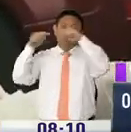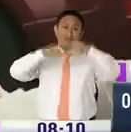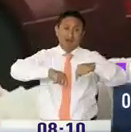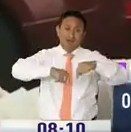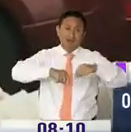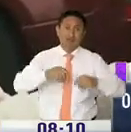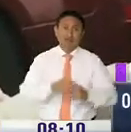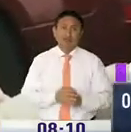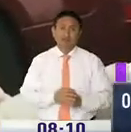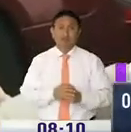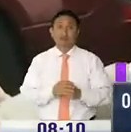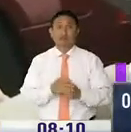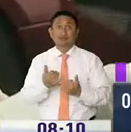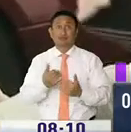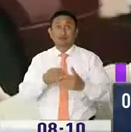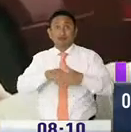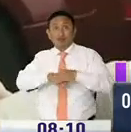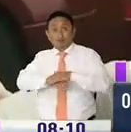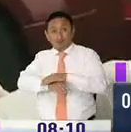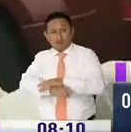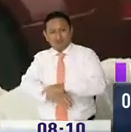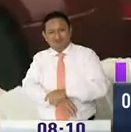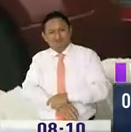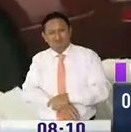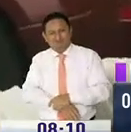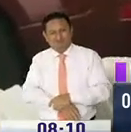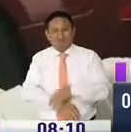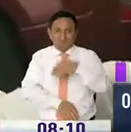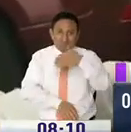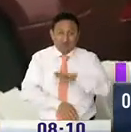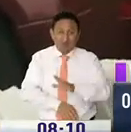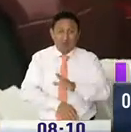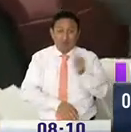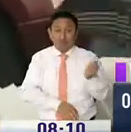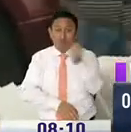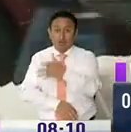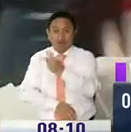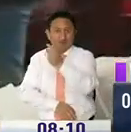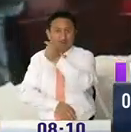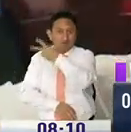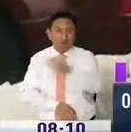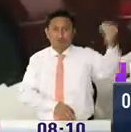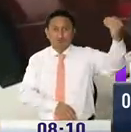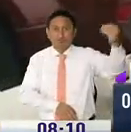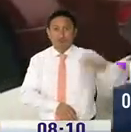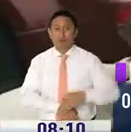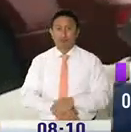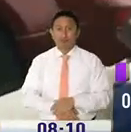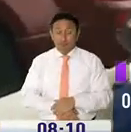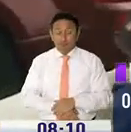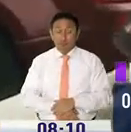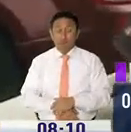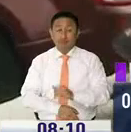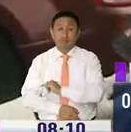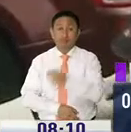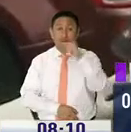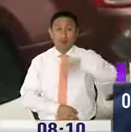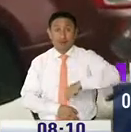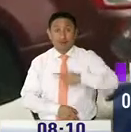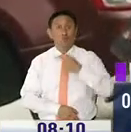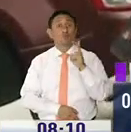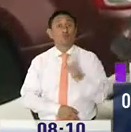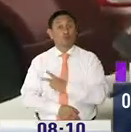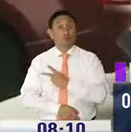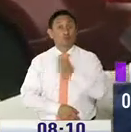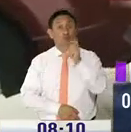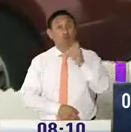vimos, entran. Ahora la disposición es que entran los camiones, descargan y salen inmediatamente. Asimismo, esto es debido a muerte, por eso